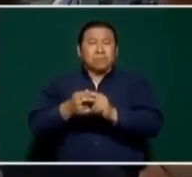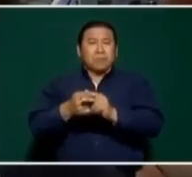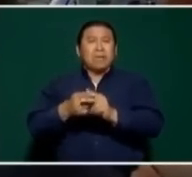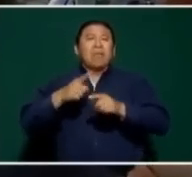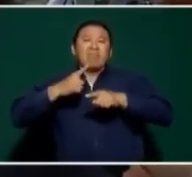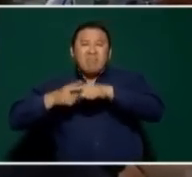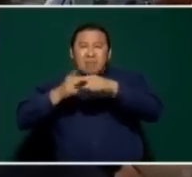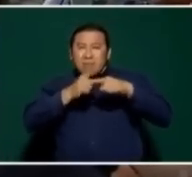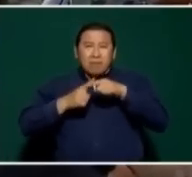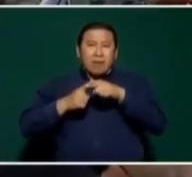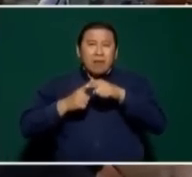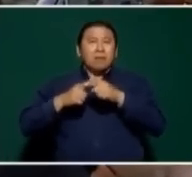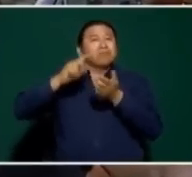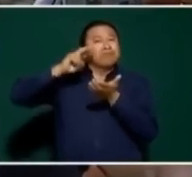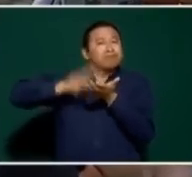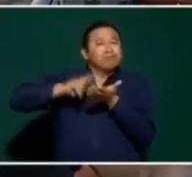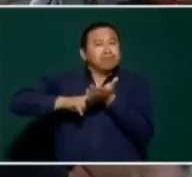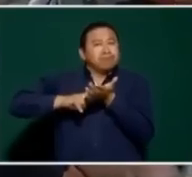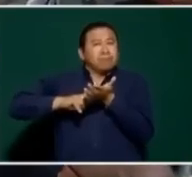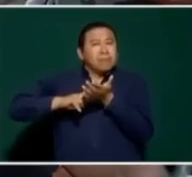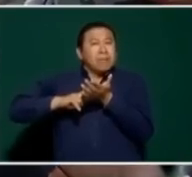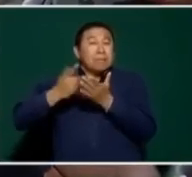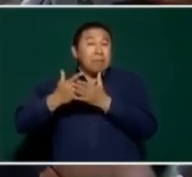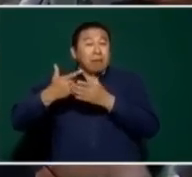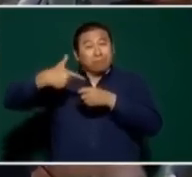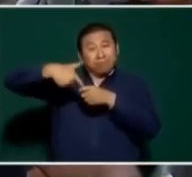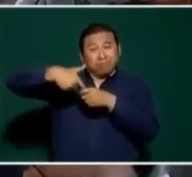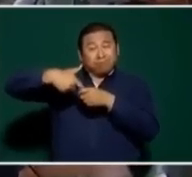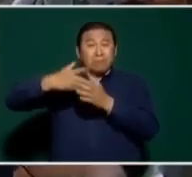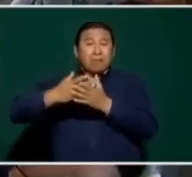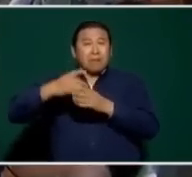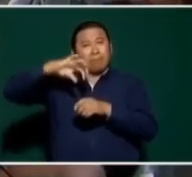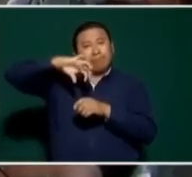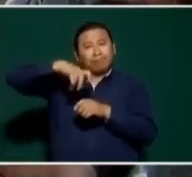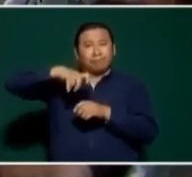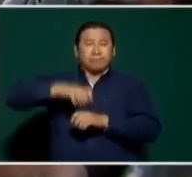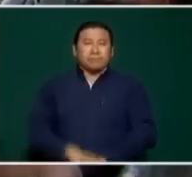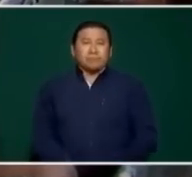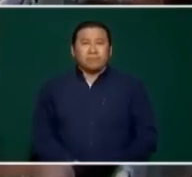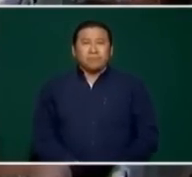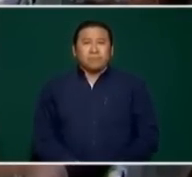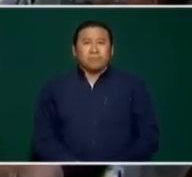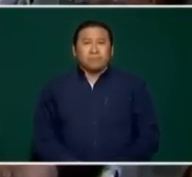es quién en los precios de gasolinas y de gas.